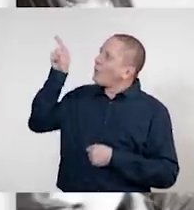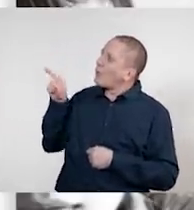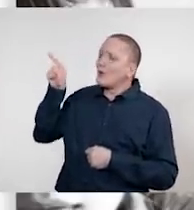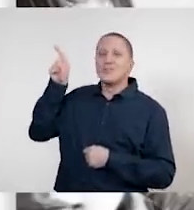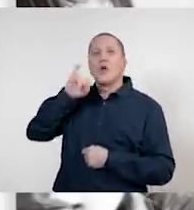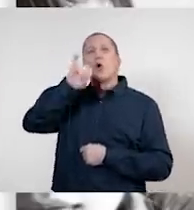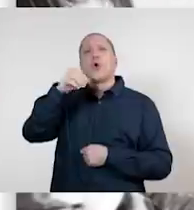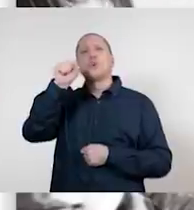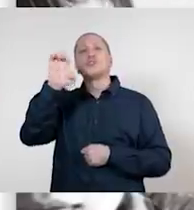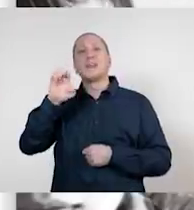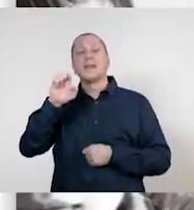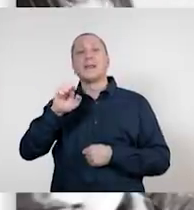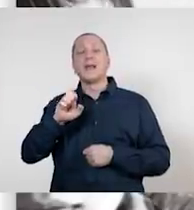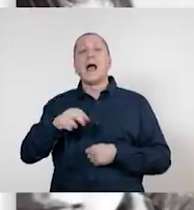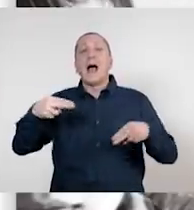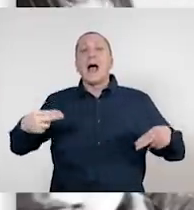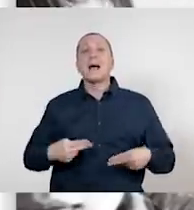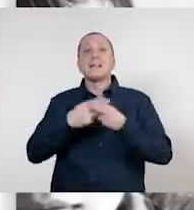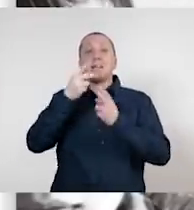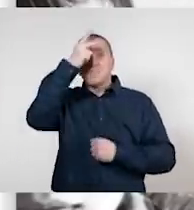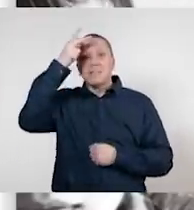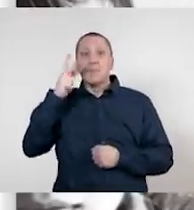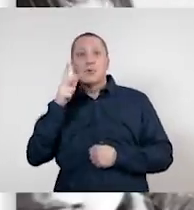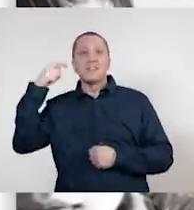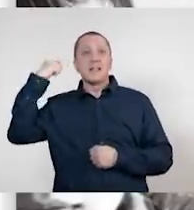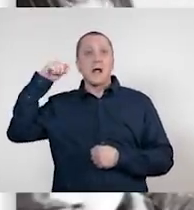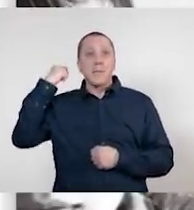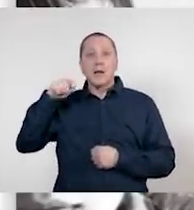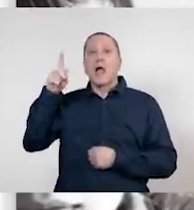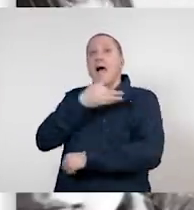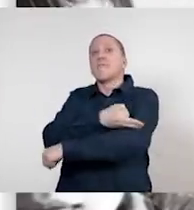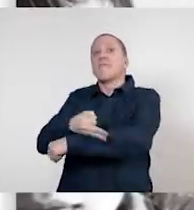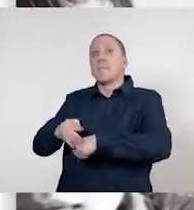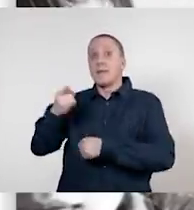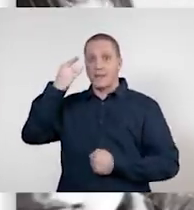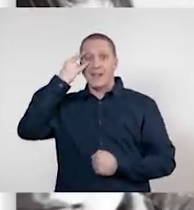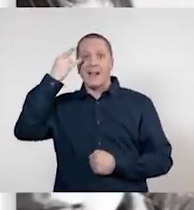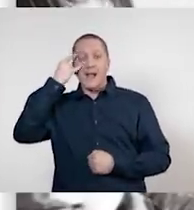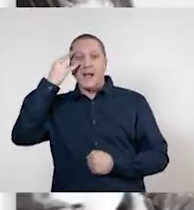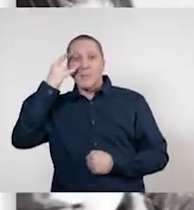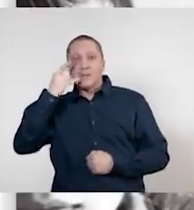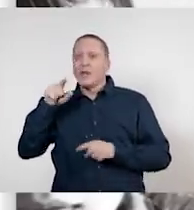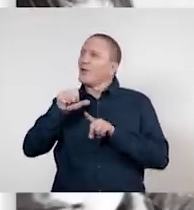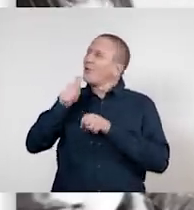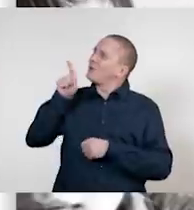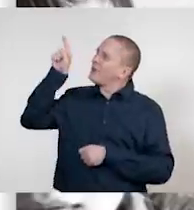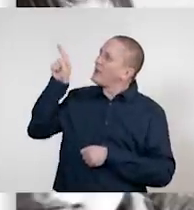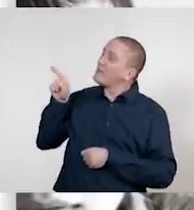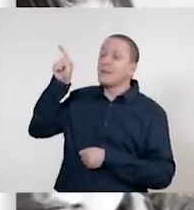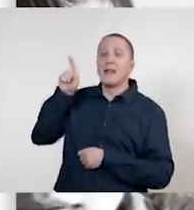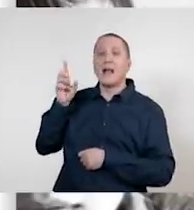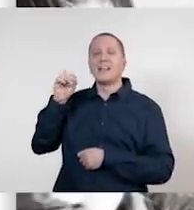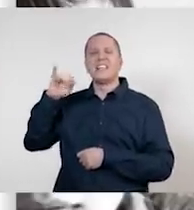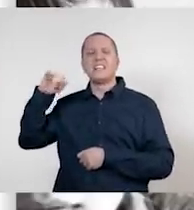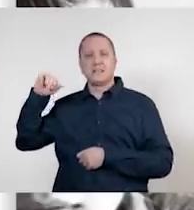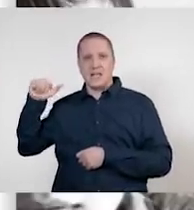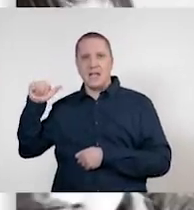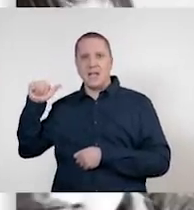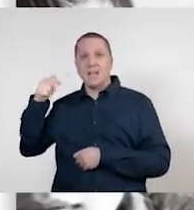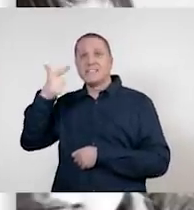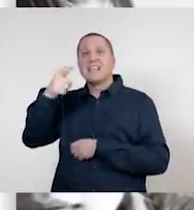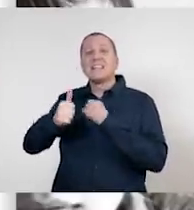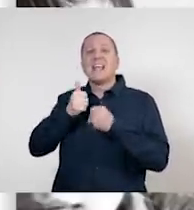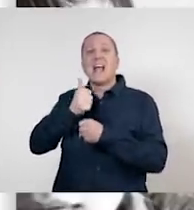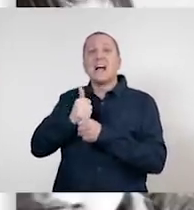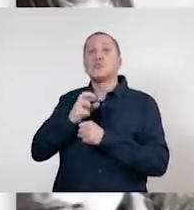Canché, que tiene 8 años, nació en Villahermosa, Tabasco, y su familia es de Campeche. ¡Qué bien! Irina Kopilova tiene 7